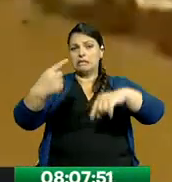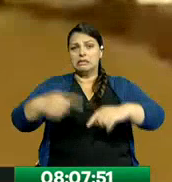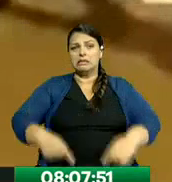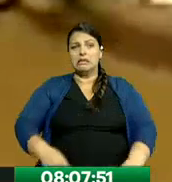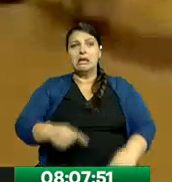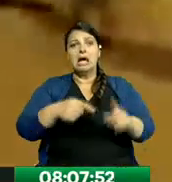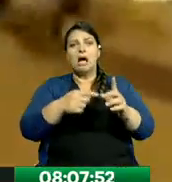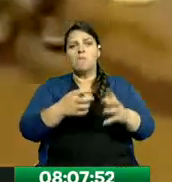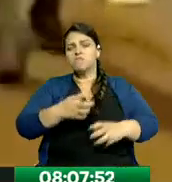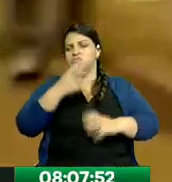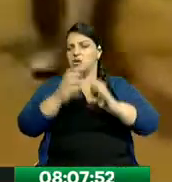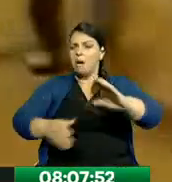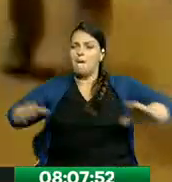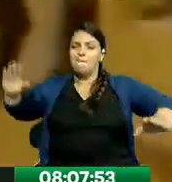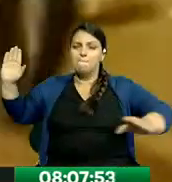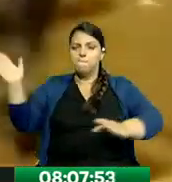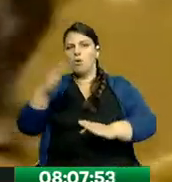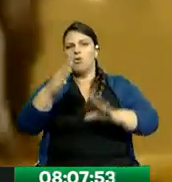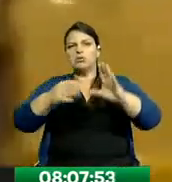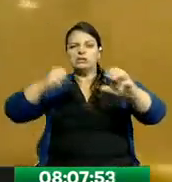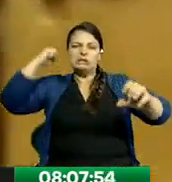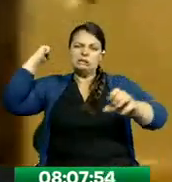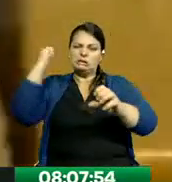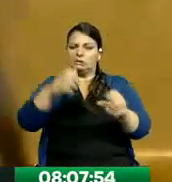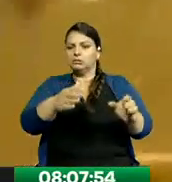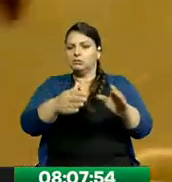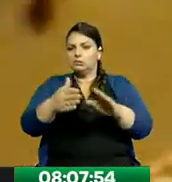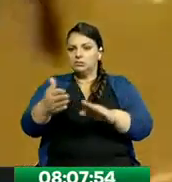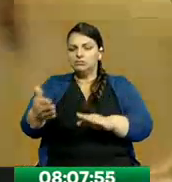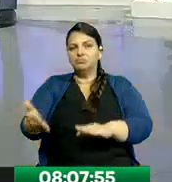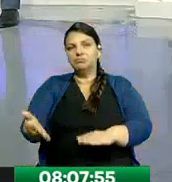provincia de Manabí, informó Wendy Delgado.